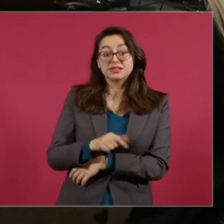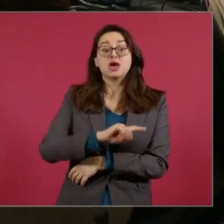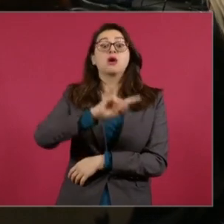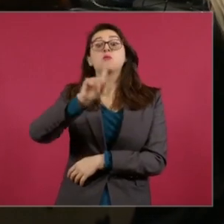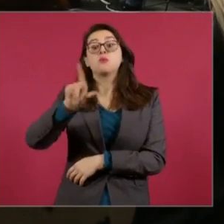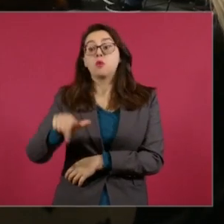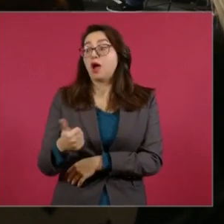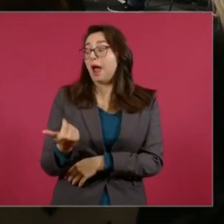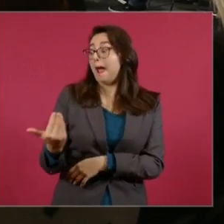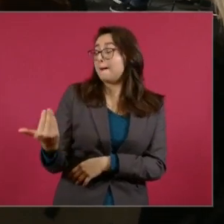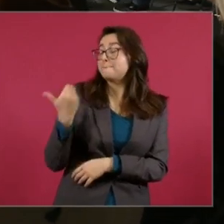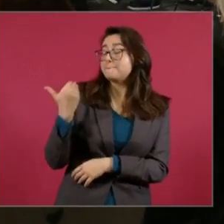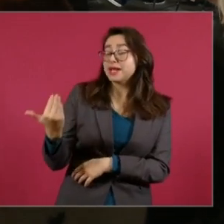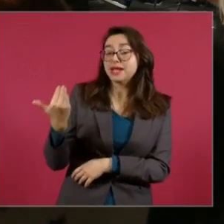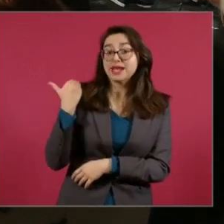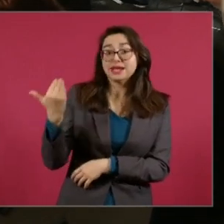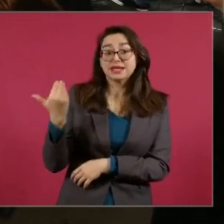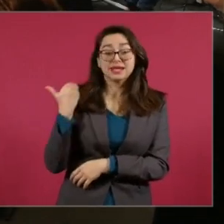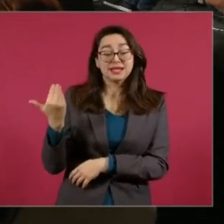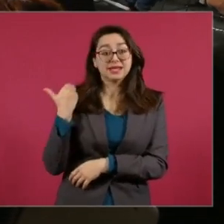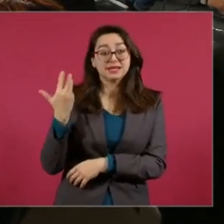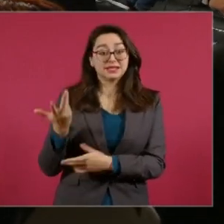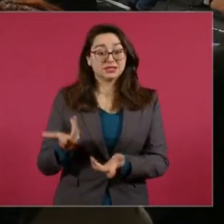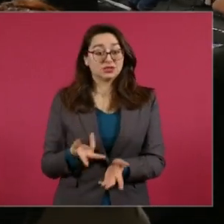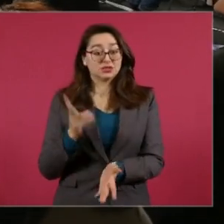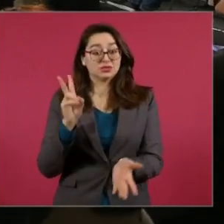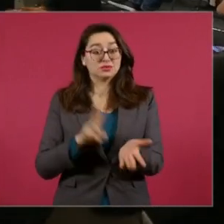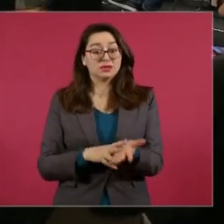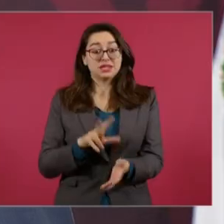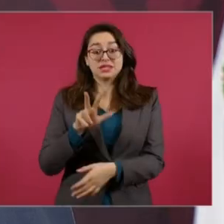Se volvieron a reunir.